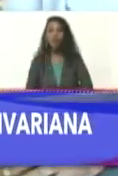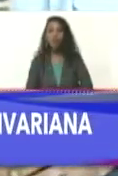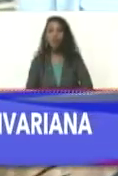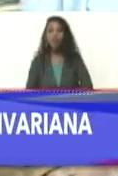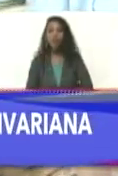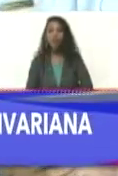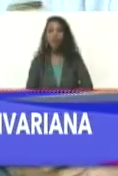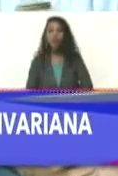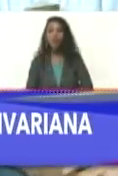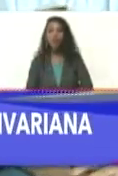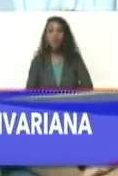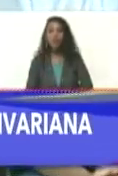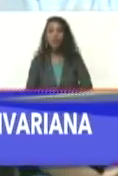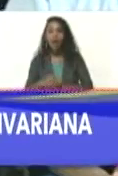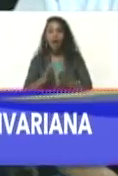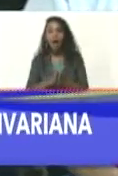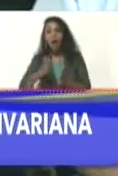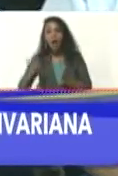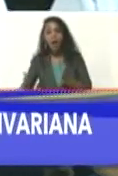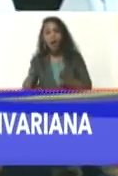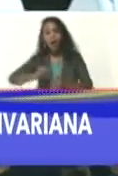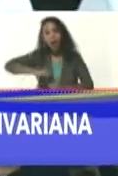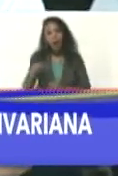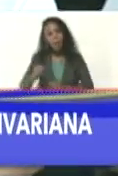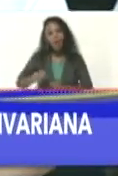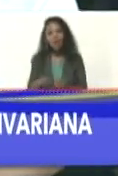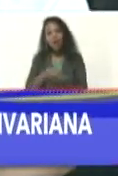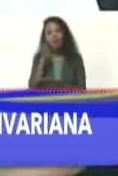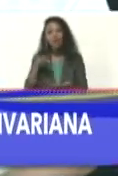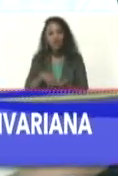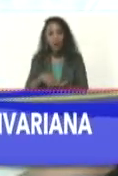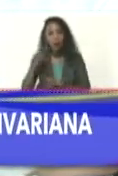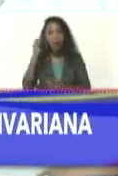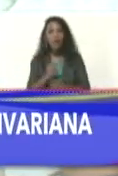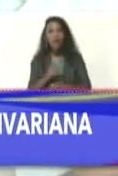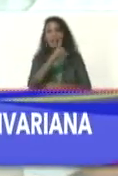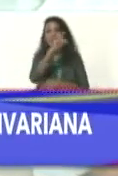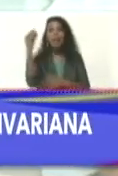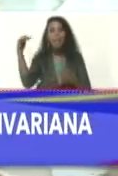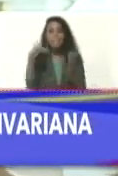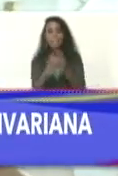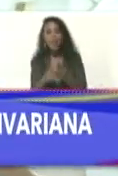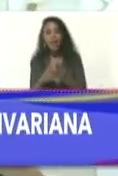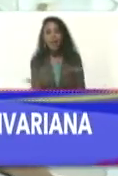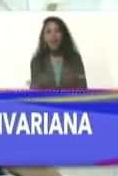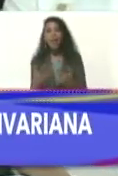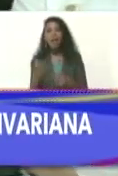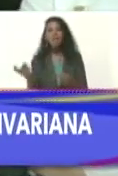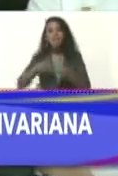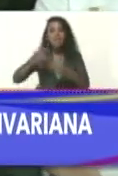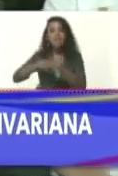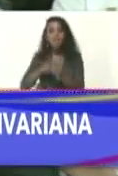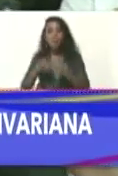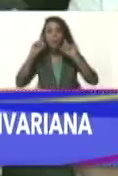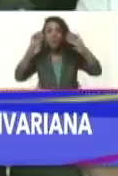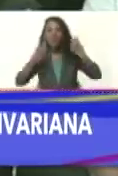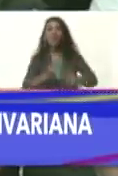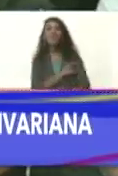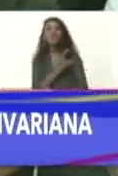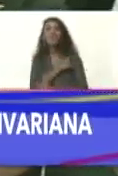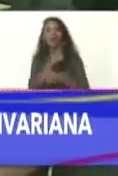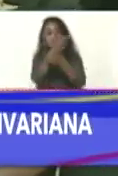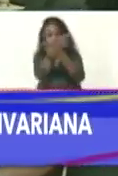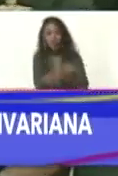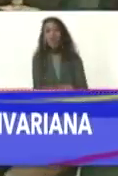Y al lado, la Policía Nacional Bolivariana. Vamos a llegar a 100.000 integrantes. Profesionales, universitarios,